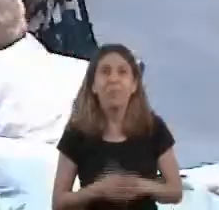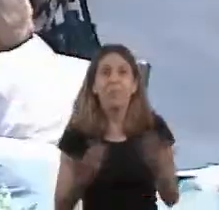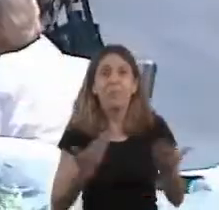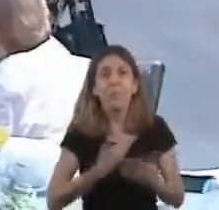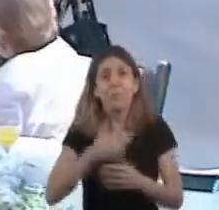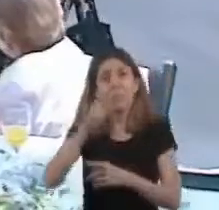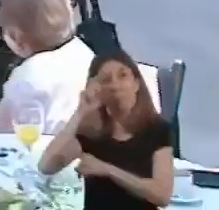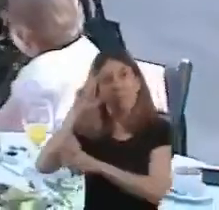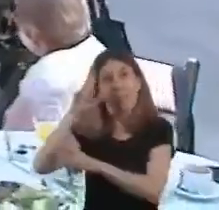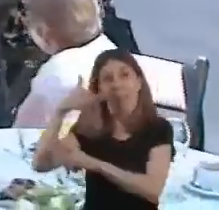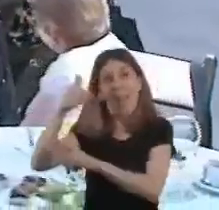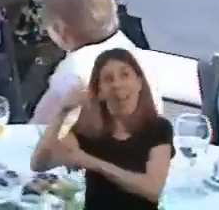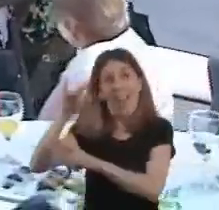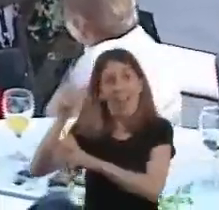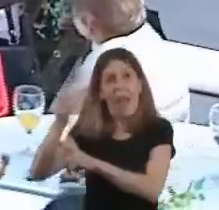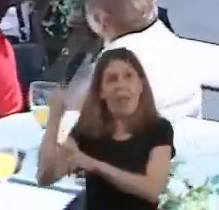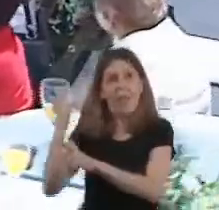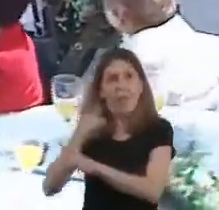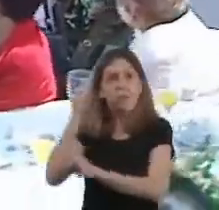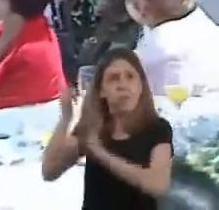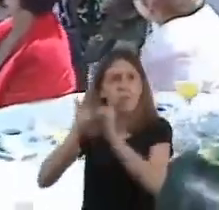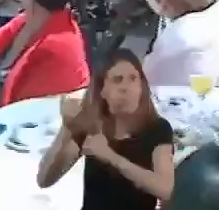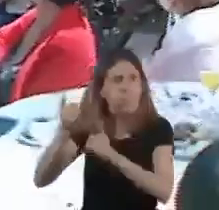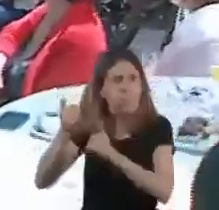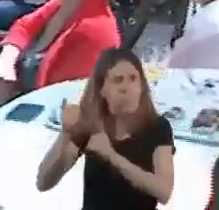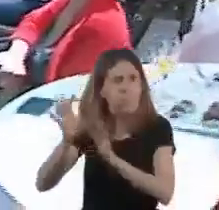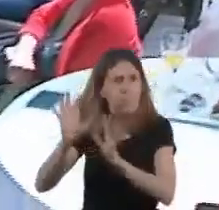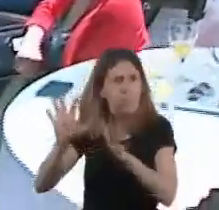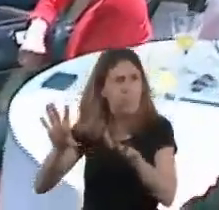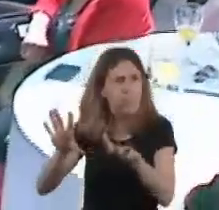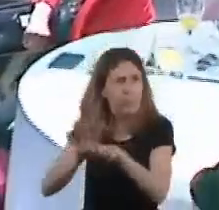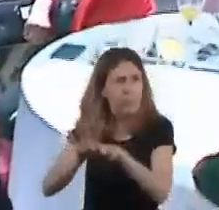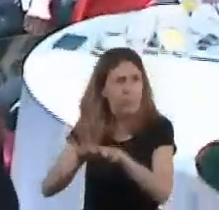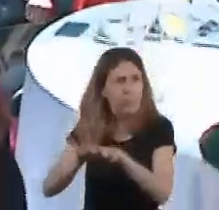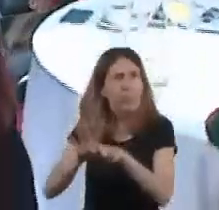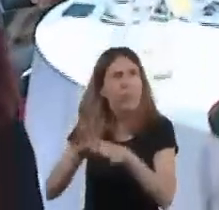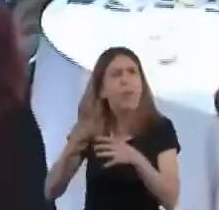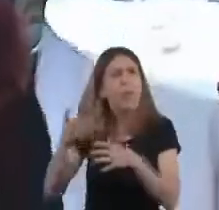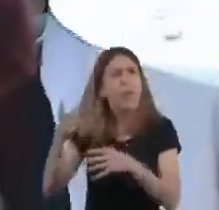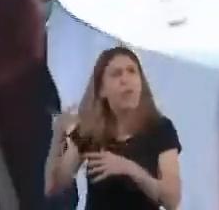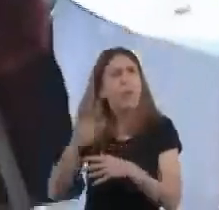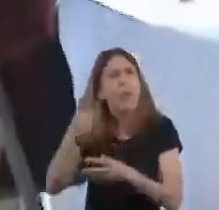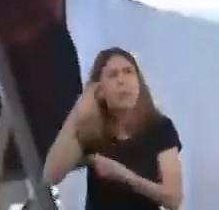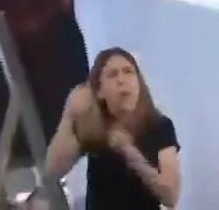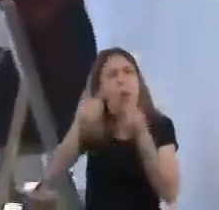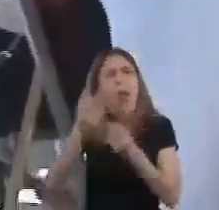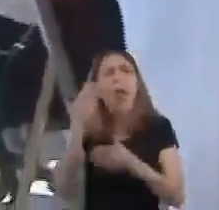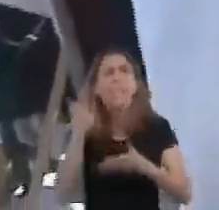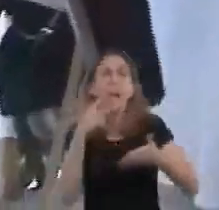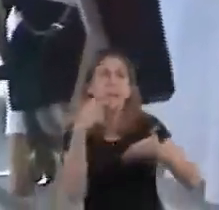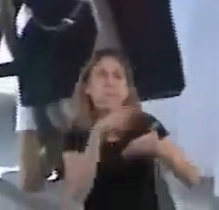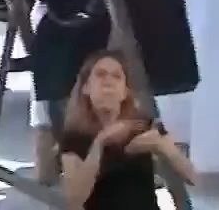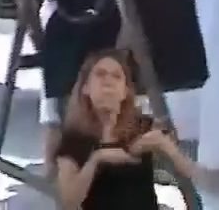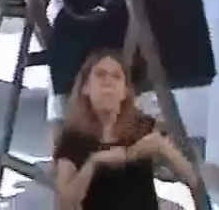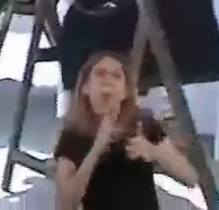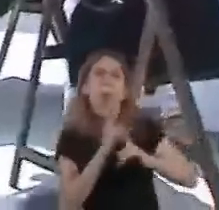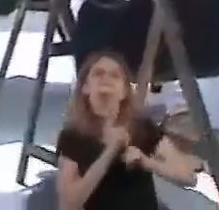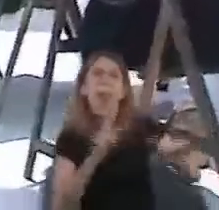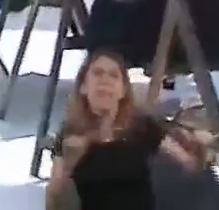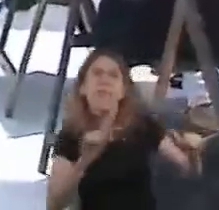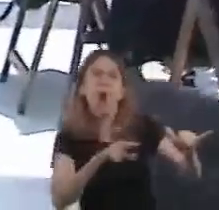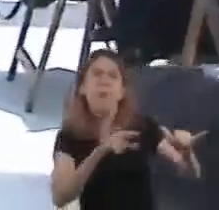Fernanda contó bien nuestra preocupación. Miren, ayer leí un informe de una revista